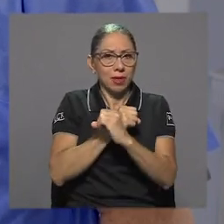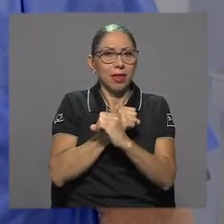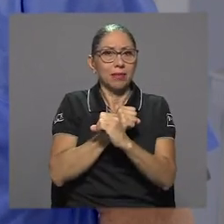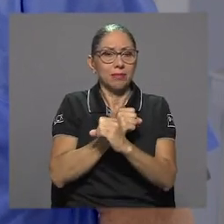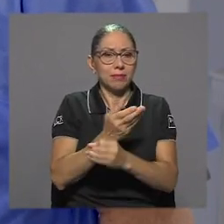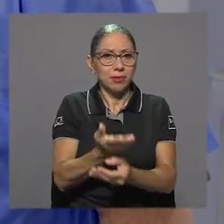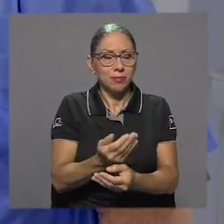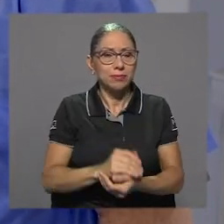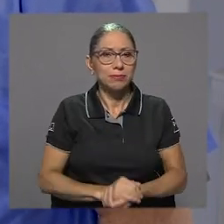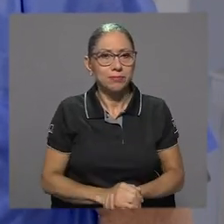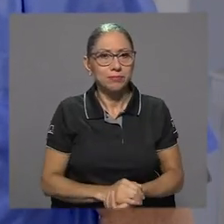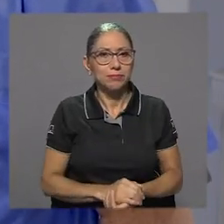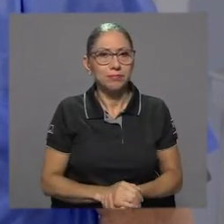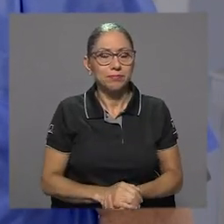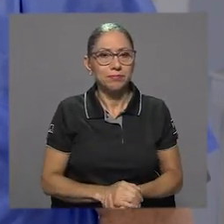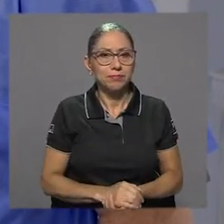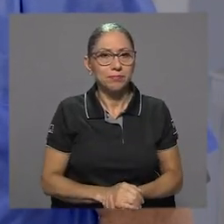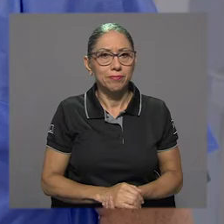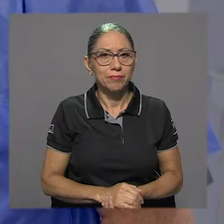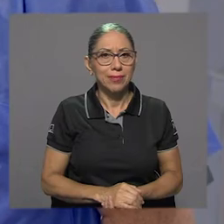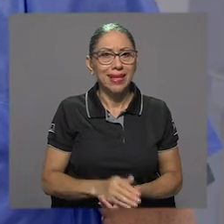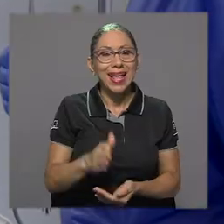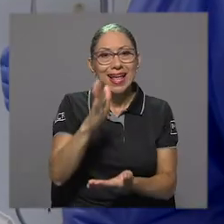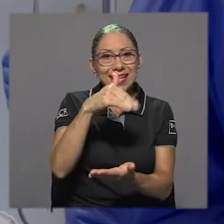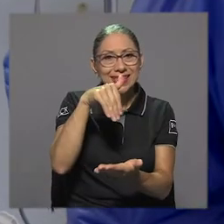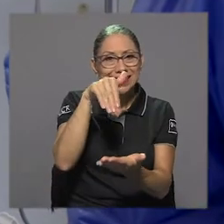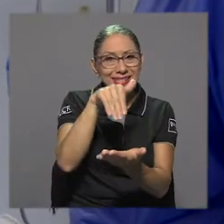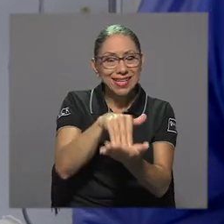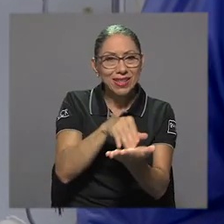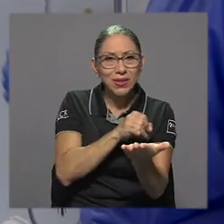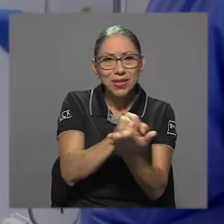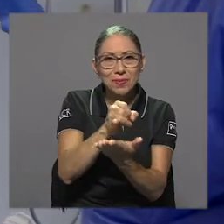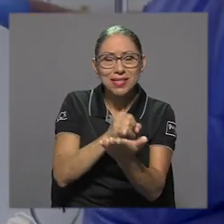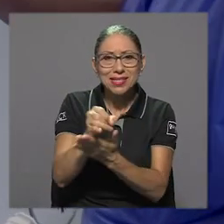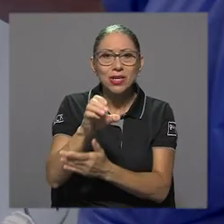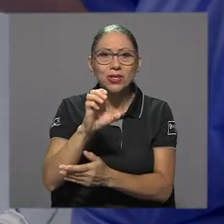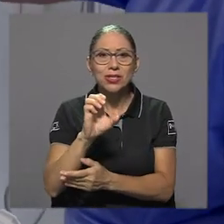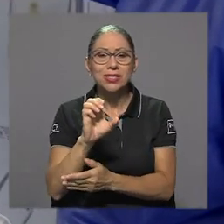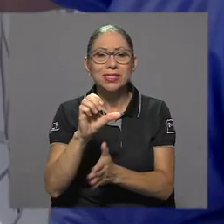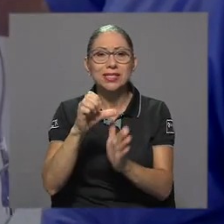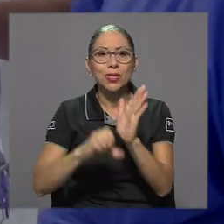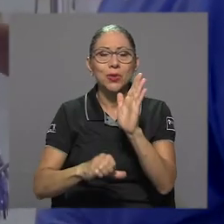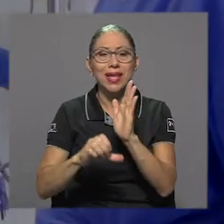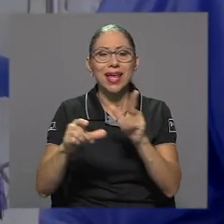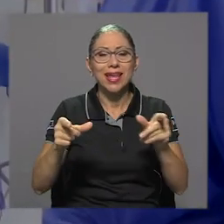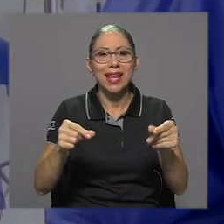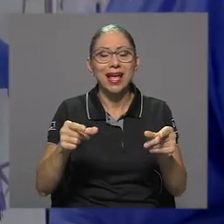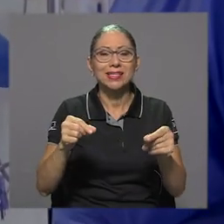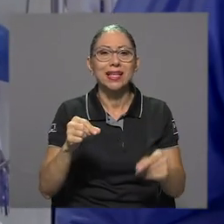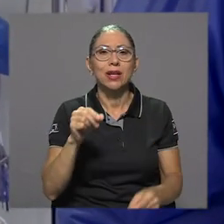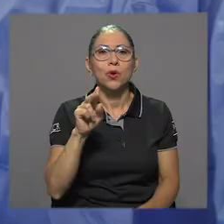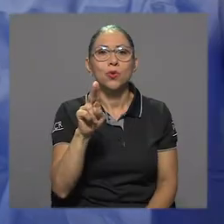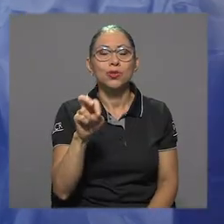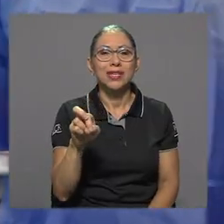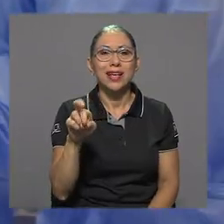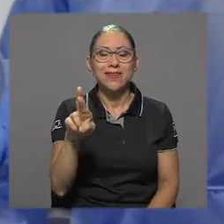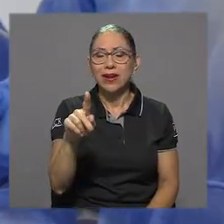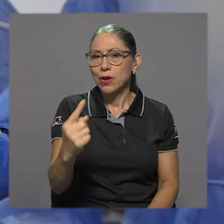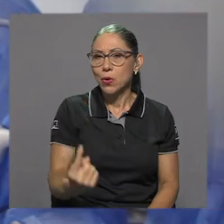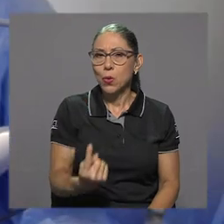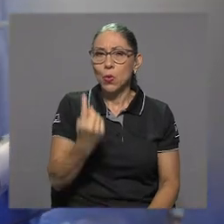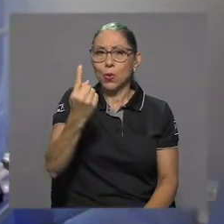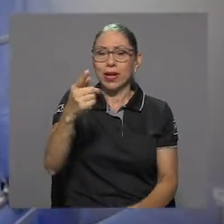mayor calidad y seguridad en los mismos. El Centro de Investigación en Cirugía y Cáncer